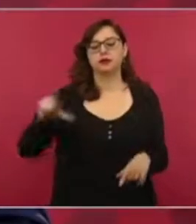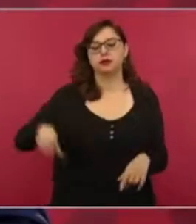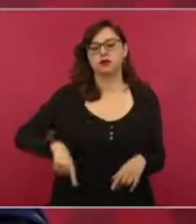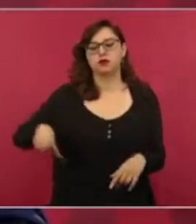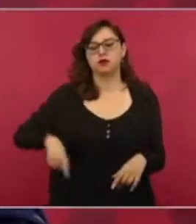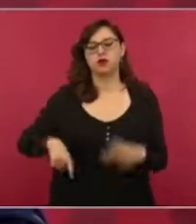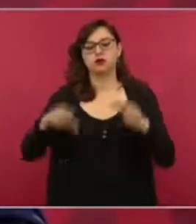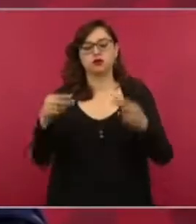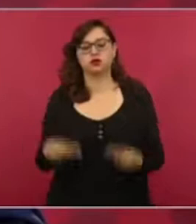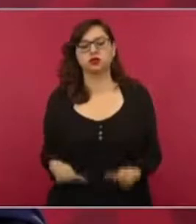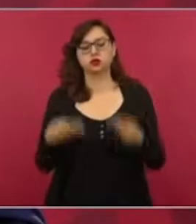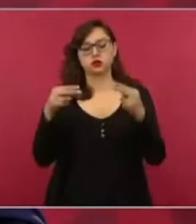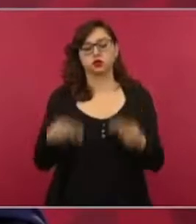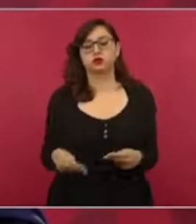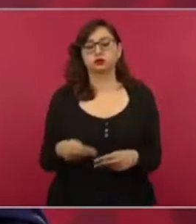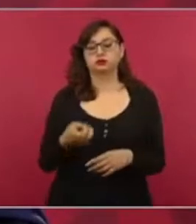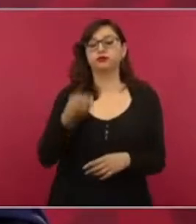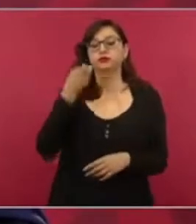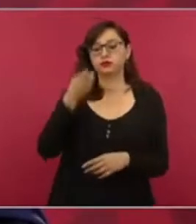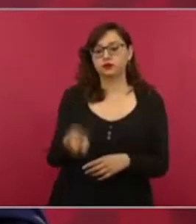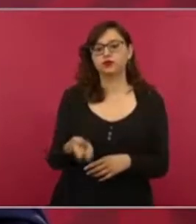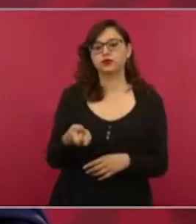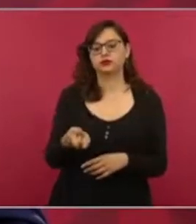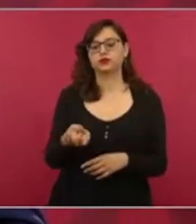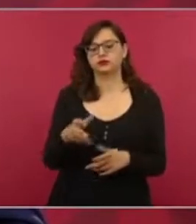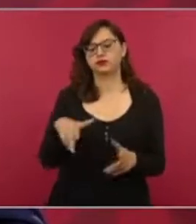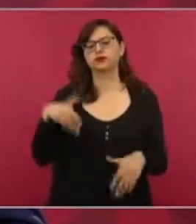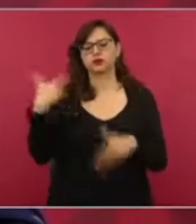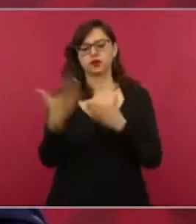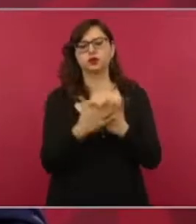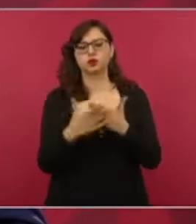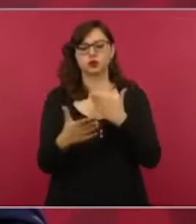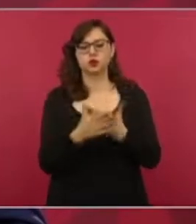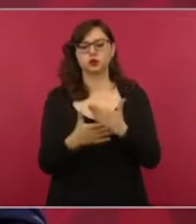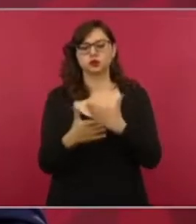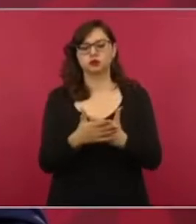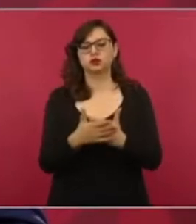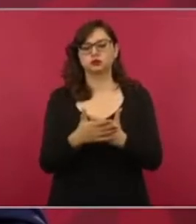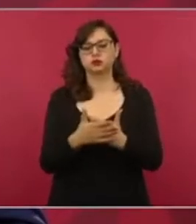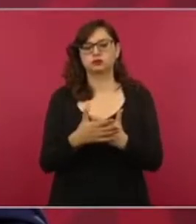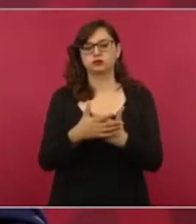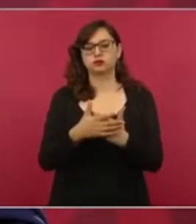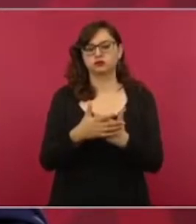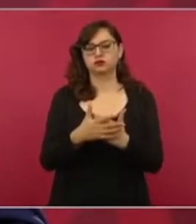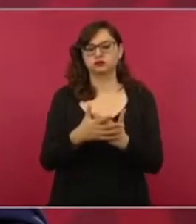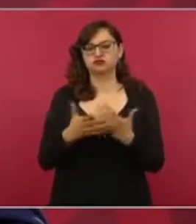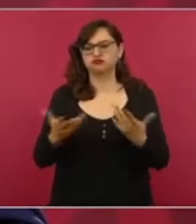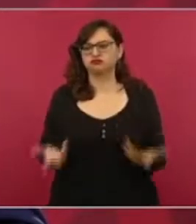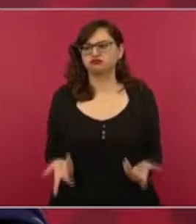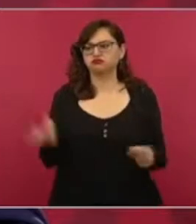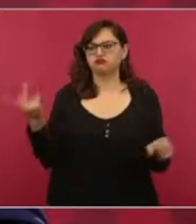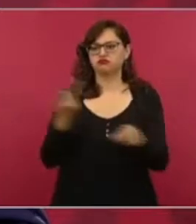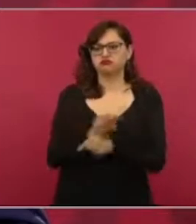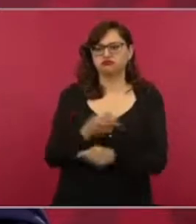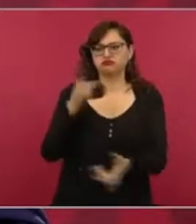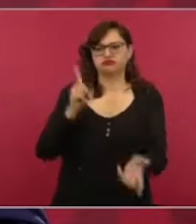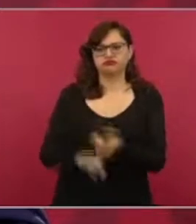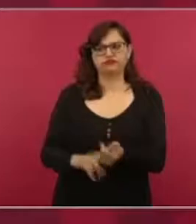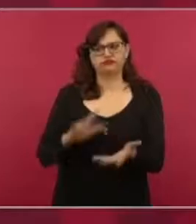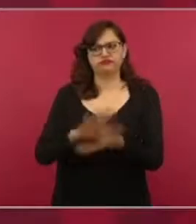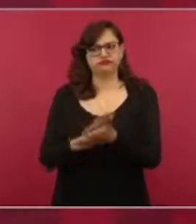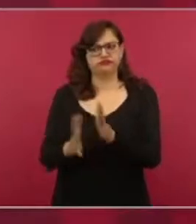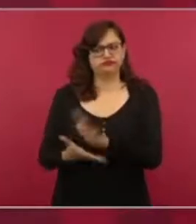Entonces sí estamos viendo eso y vamos a seguir combatiendo ese influyentismo, y